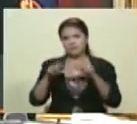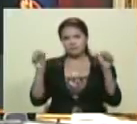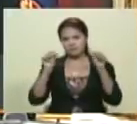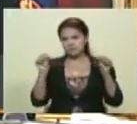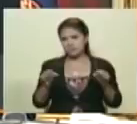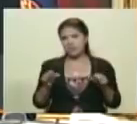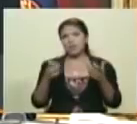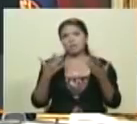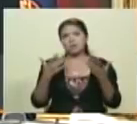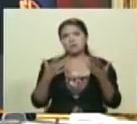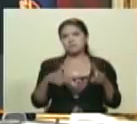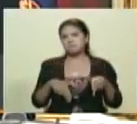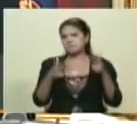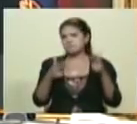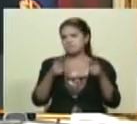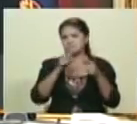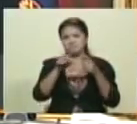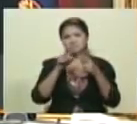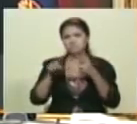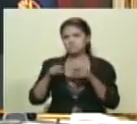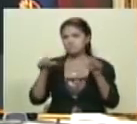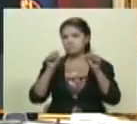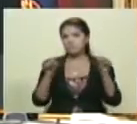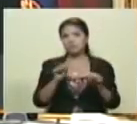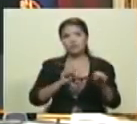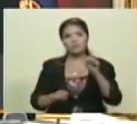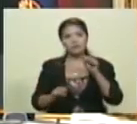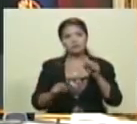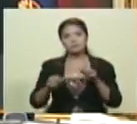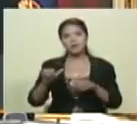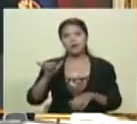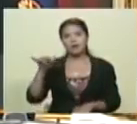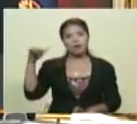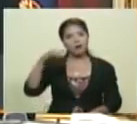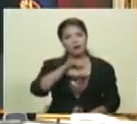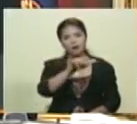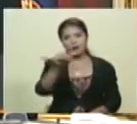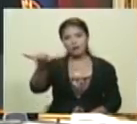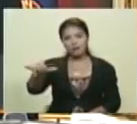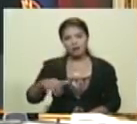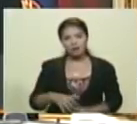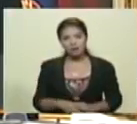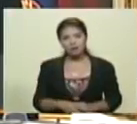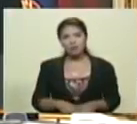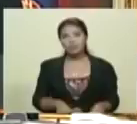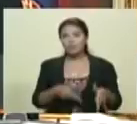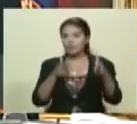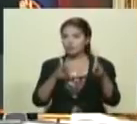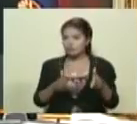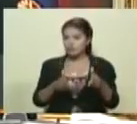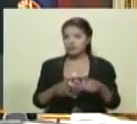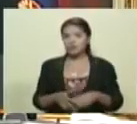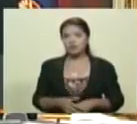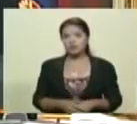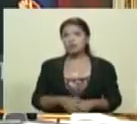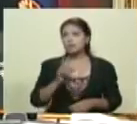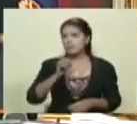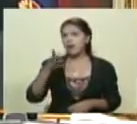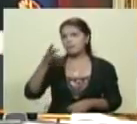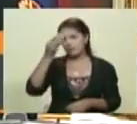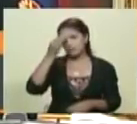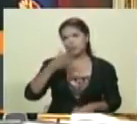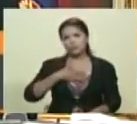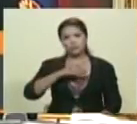de artillería, los distintos sistemas de defensa antiaérea, los fusiles, y hemos aprendido